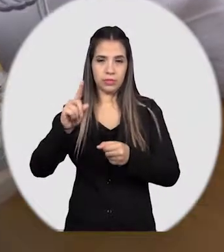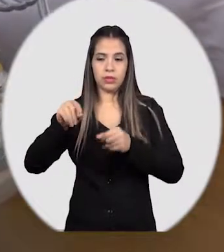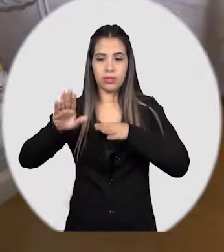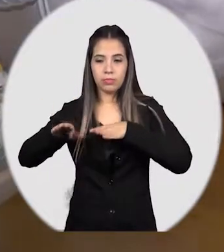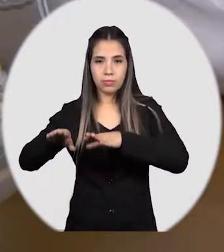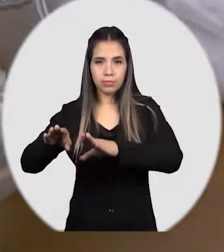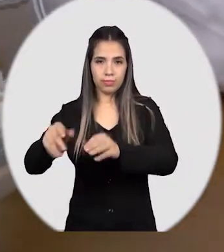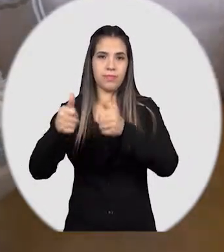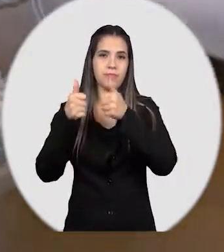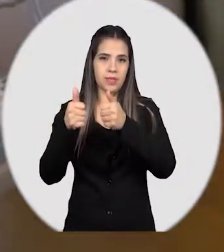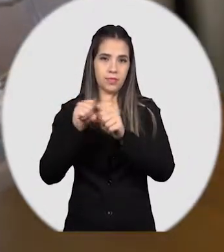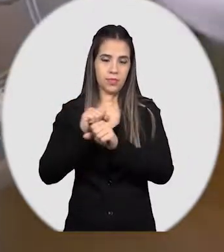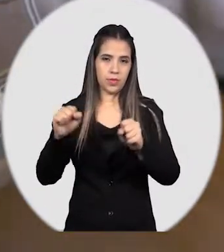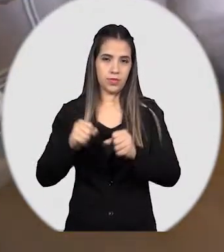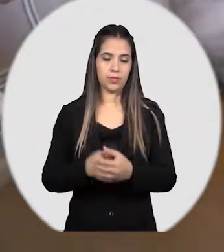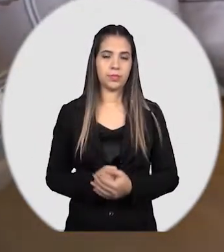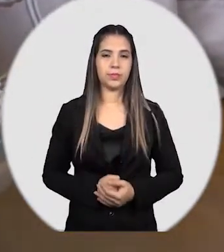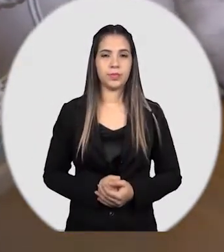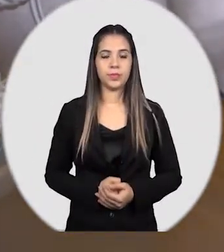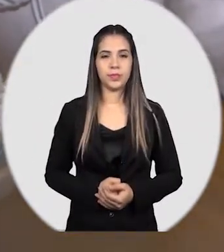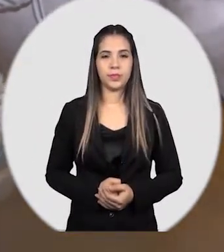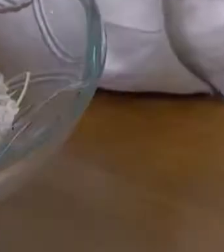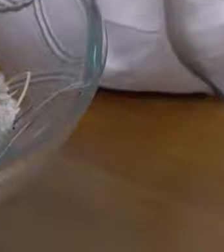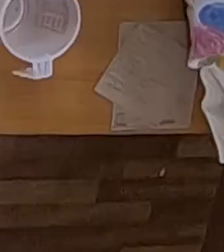semilla. Es así.